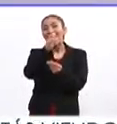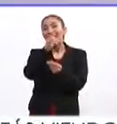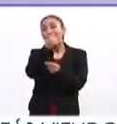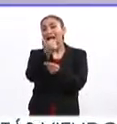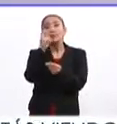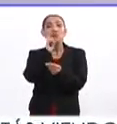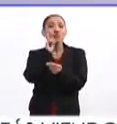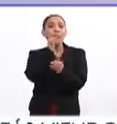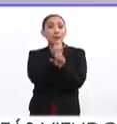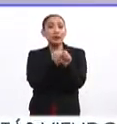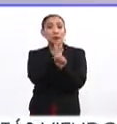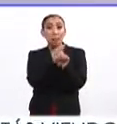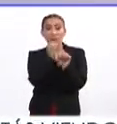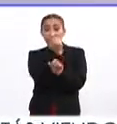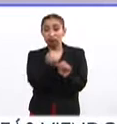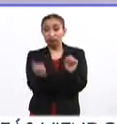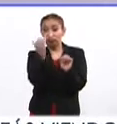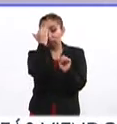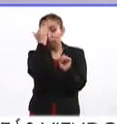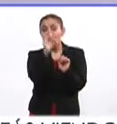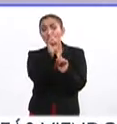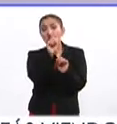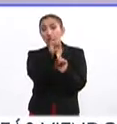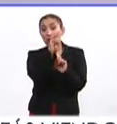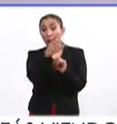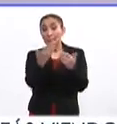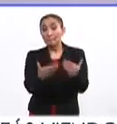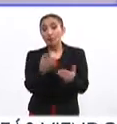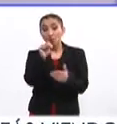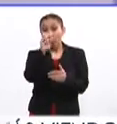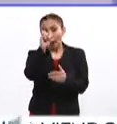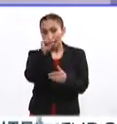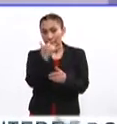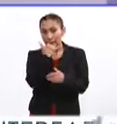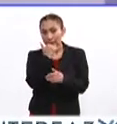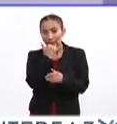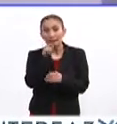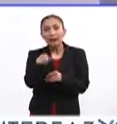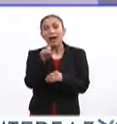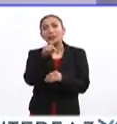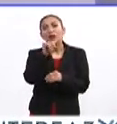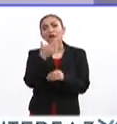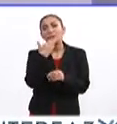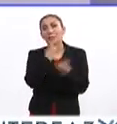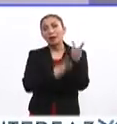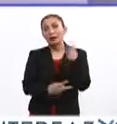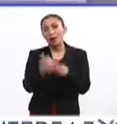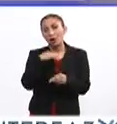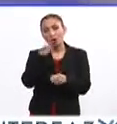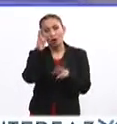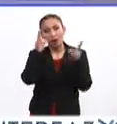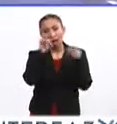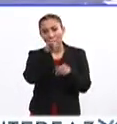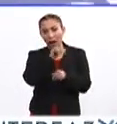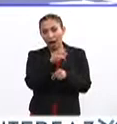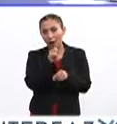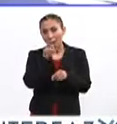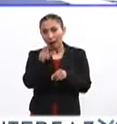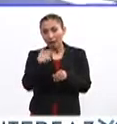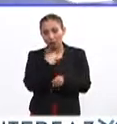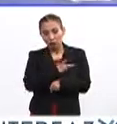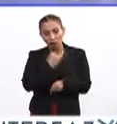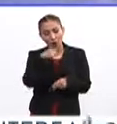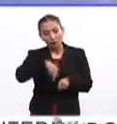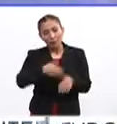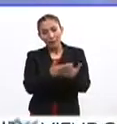una de las investigadoras de mayor reconocimiento de la Universidad Autónoma Metropolitana. Muy buenos días, Ana Luisa, bienvenida. Hola, ¿qué tal, Ana? Omar, bienvenida. Es un placer